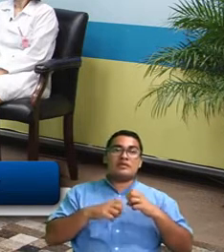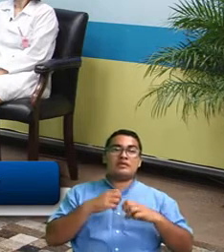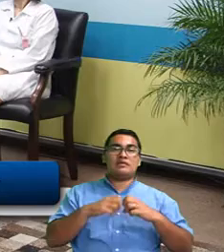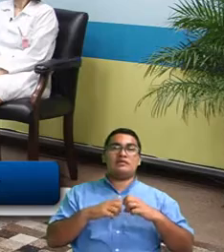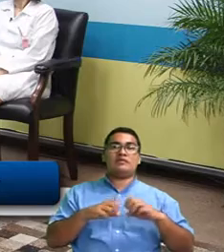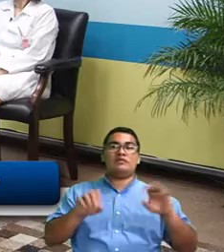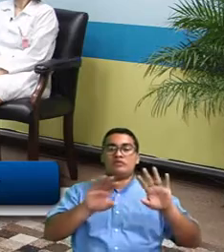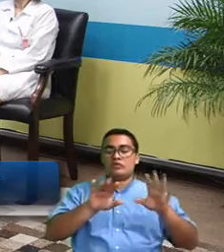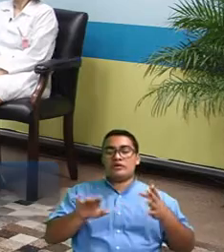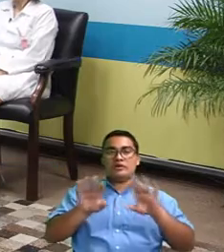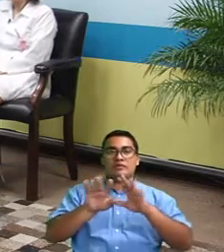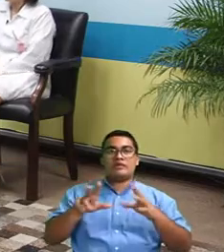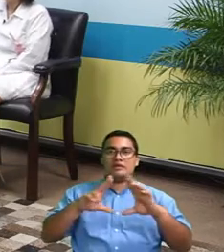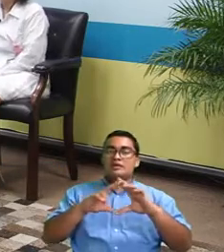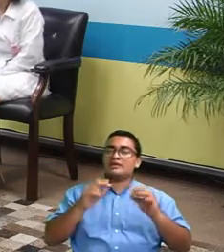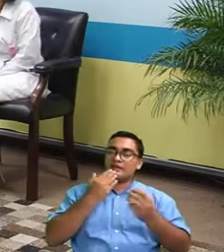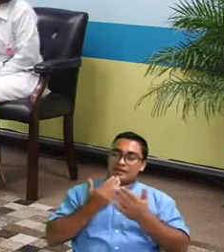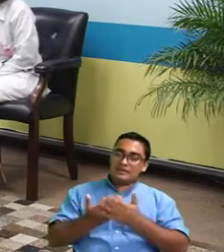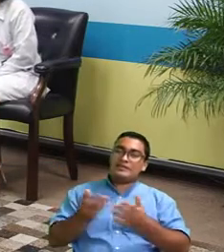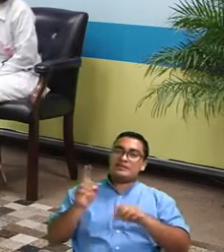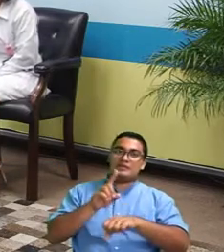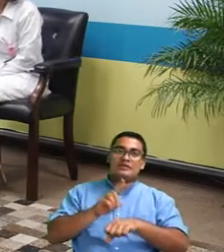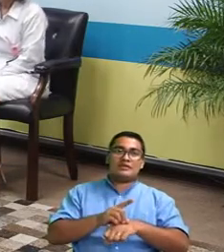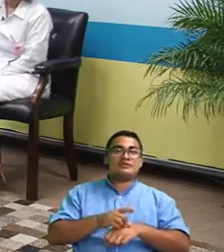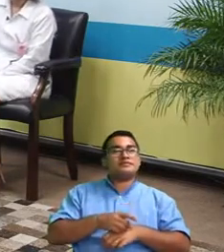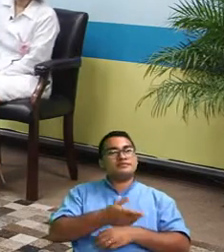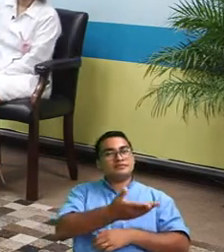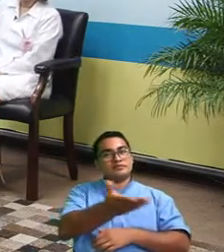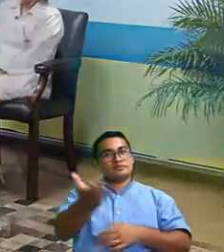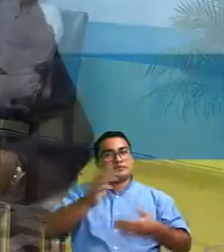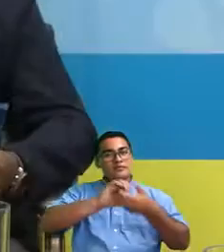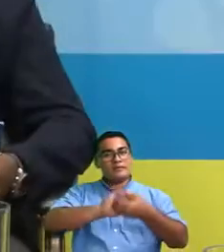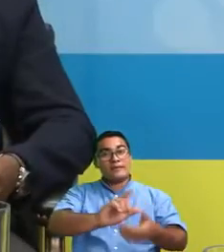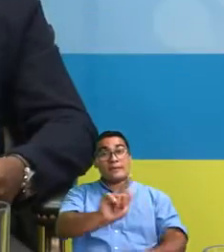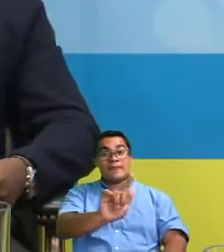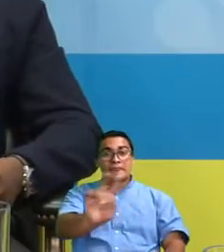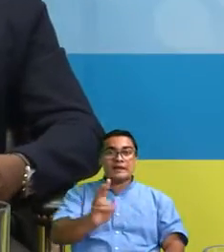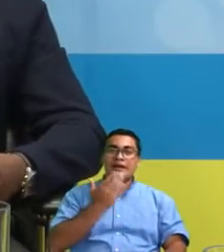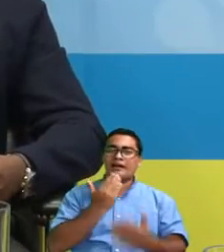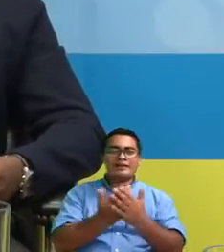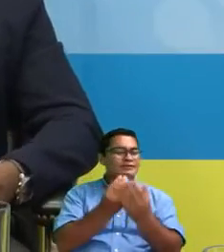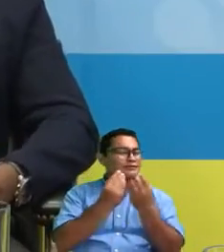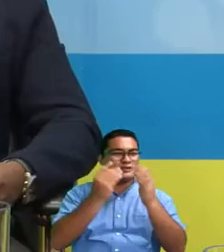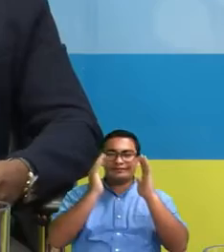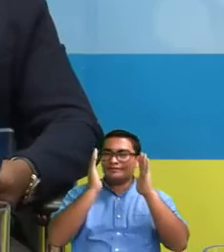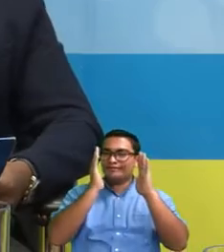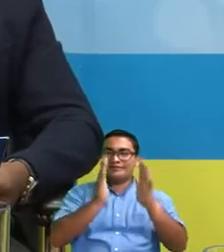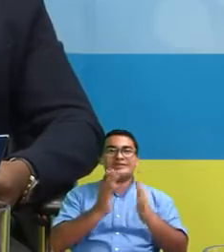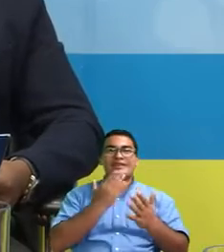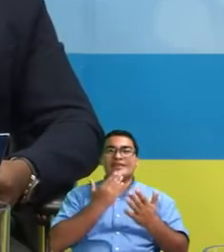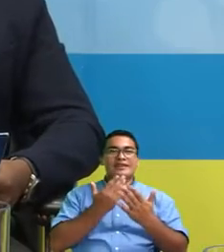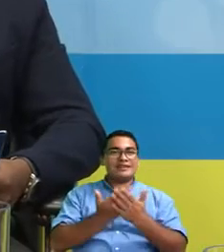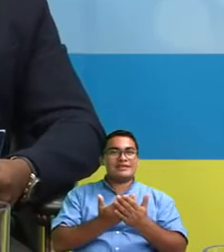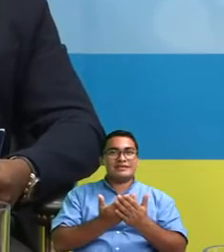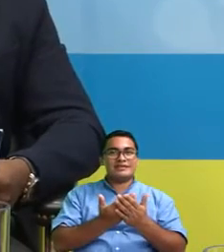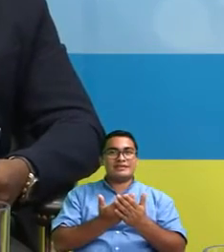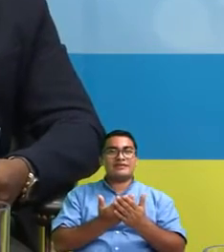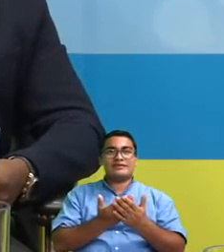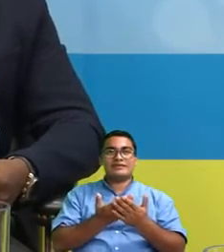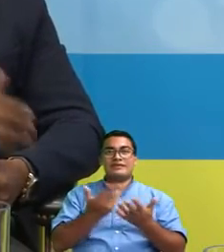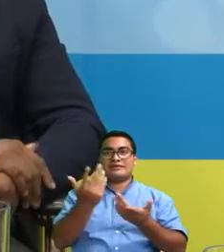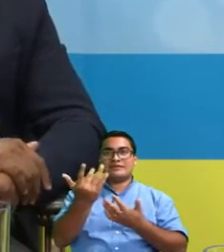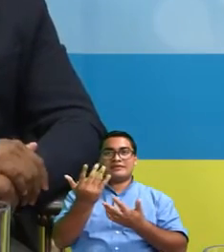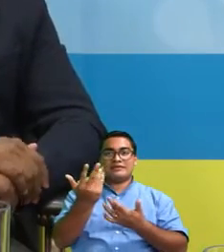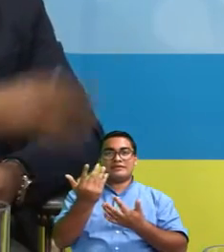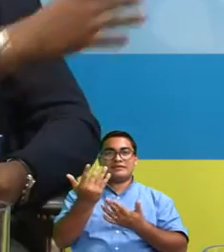a las mujeres nicaragüenses. Gracias, doctora. Gracias también a usted, amigo televidente, por su fiel sintonía. Le